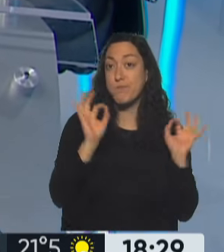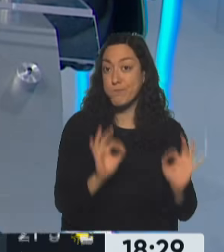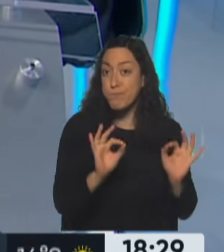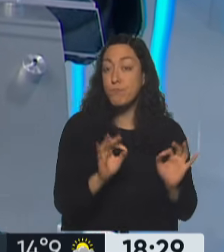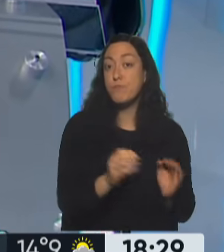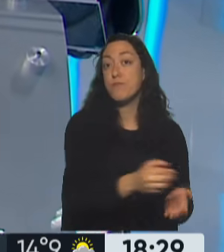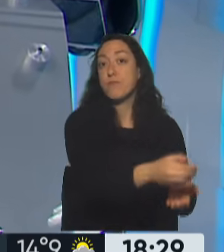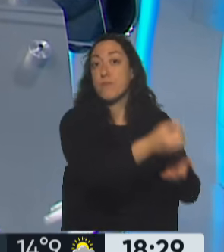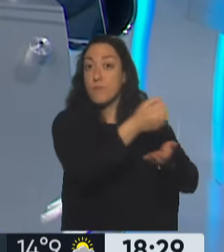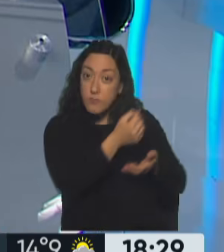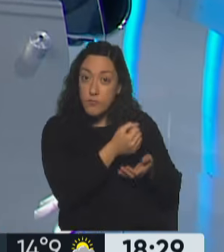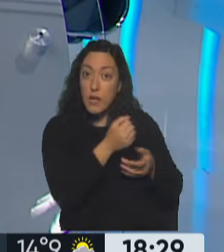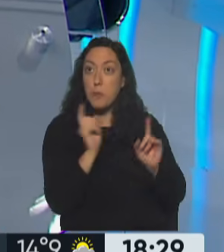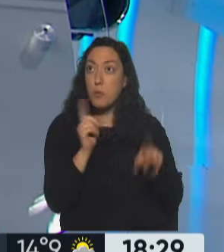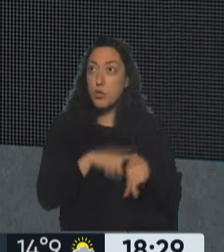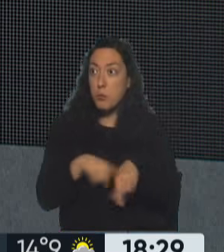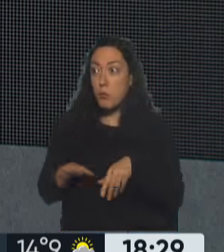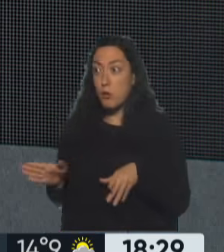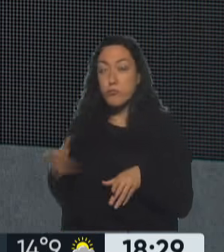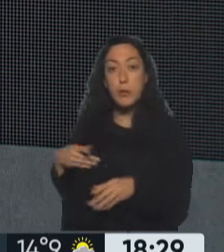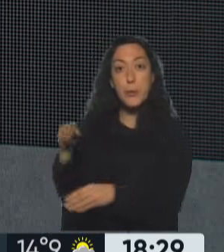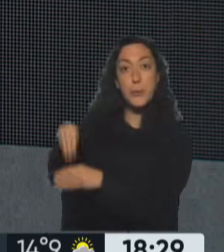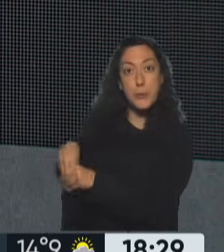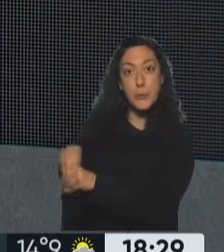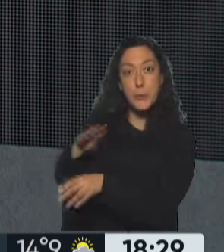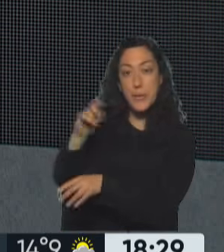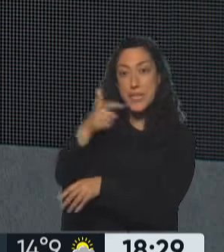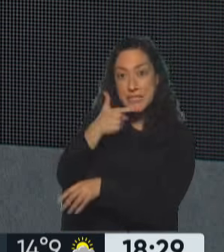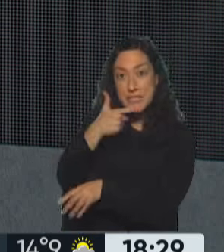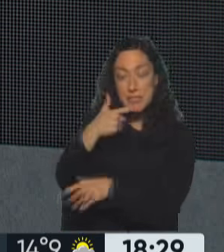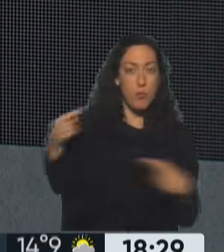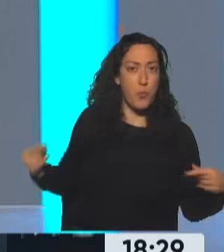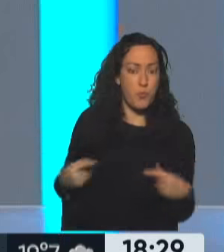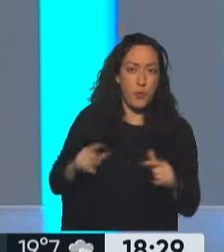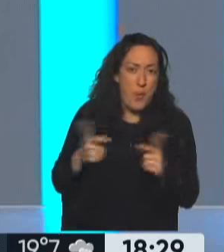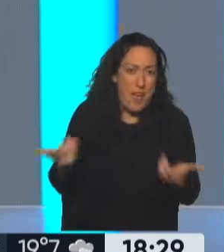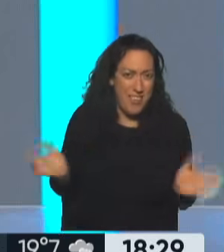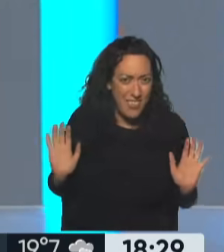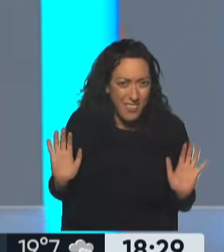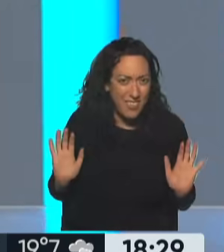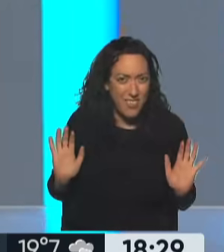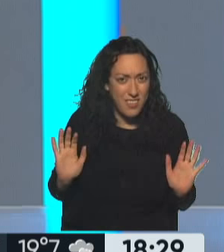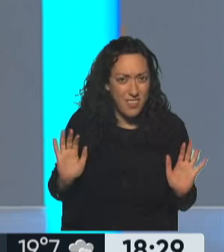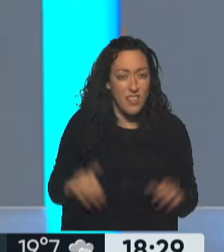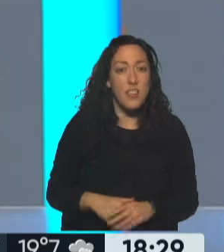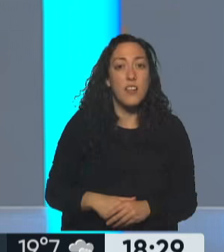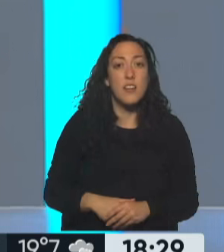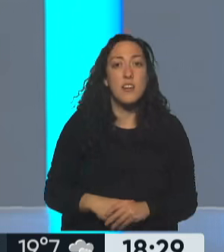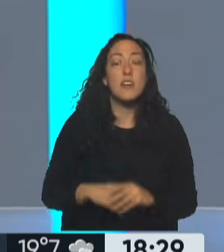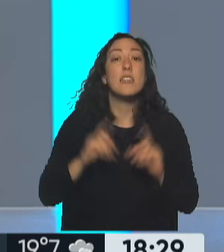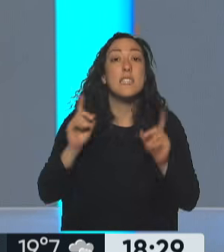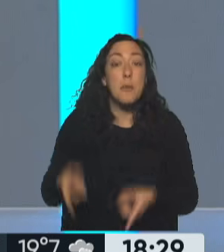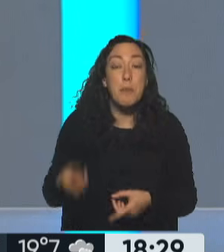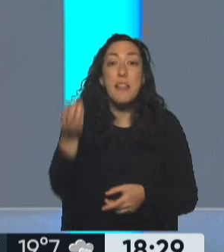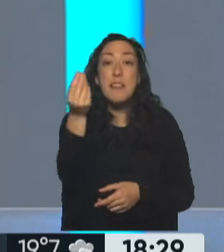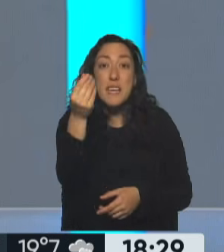Sí. y mientras tanto ingresa el BRICS, o sea, digamos, Sí. no es contradictorio, porque Y ya- si no, y hay- algo se hubiera claro, y obstaculizado. ya hay otra cosa, que está usando yuanes, Sí,